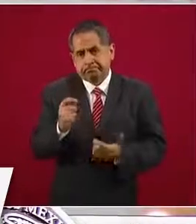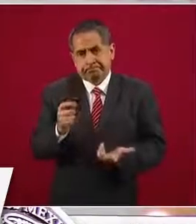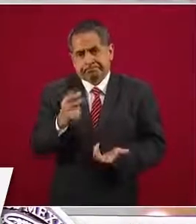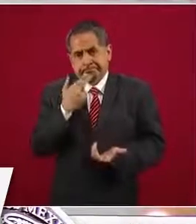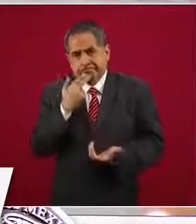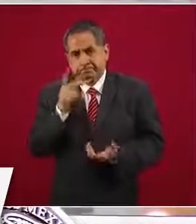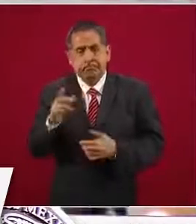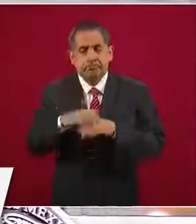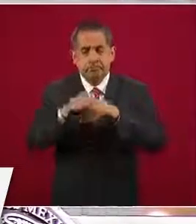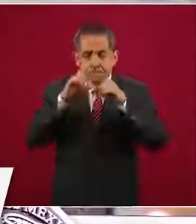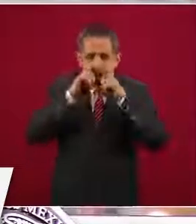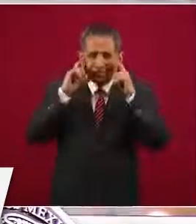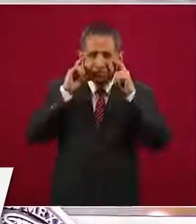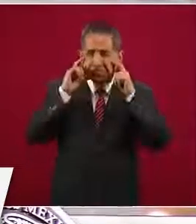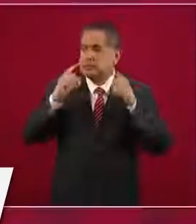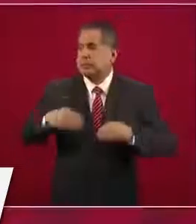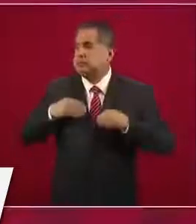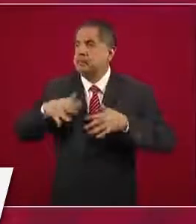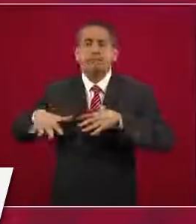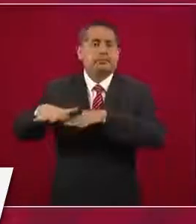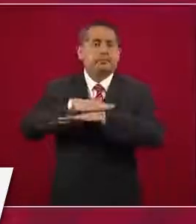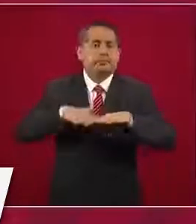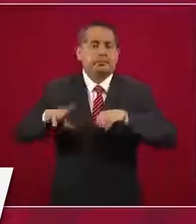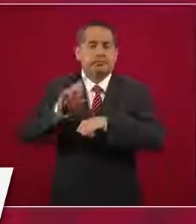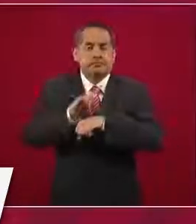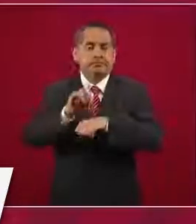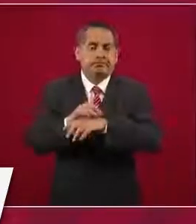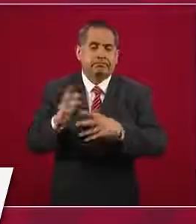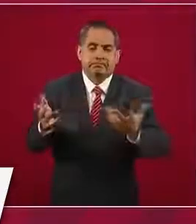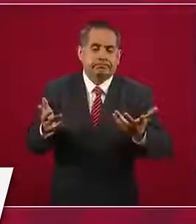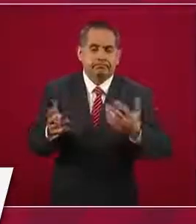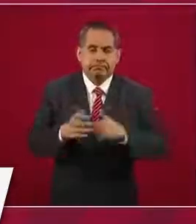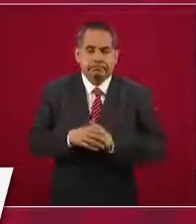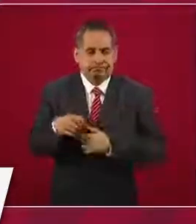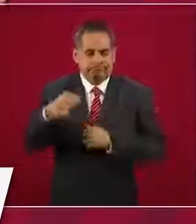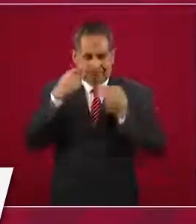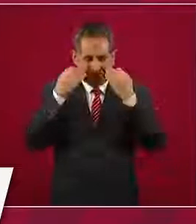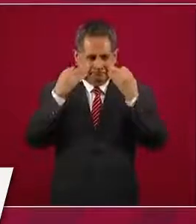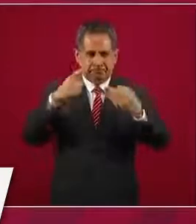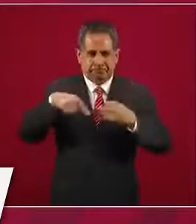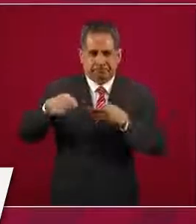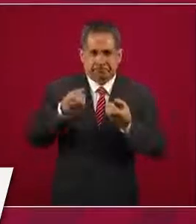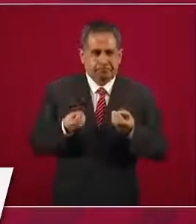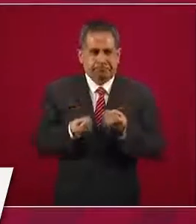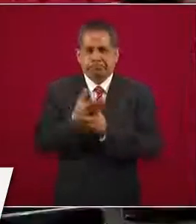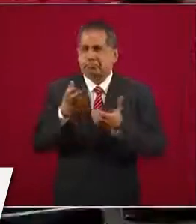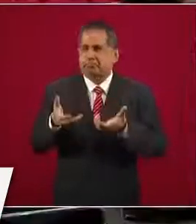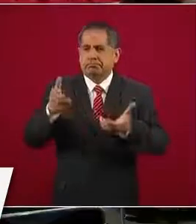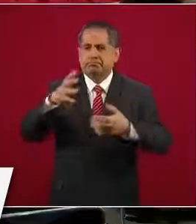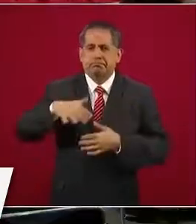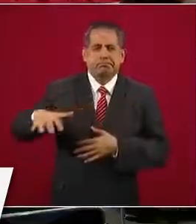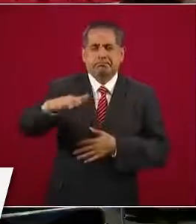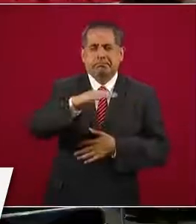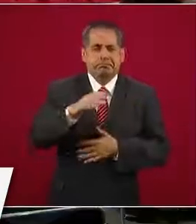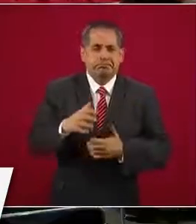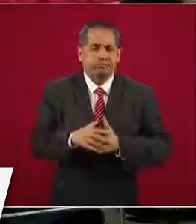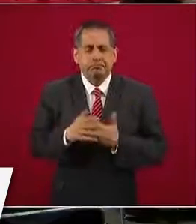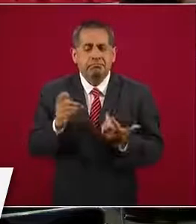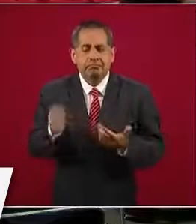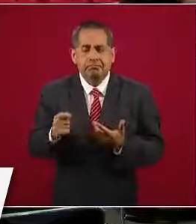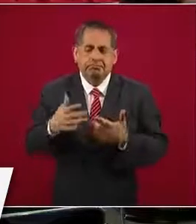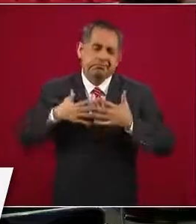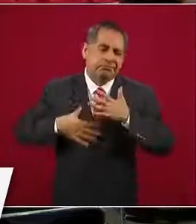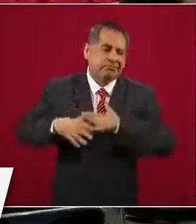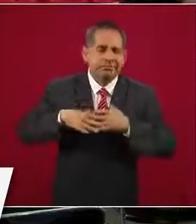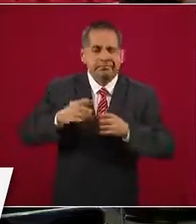porque el cubrebocas usado en la vida diaria nos va a llevar usted lo pueden ver salgan a la calle y vea no a que nos